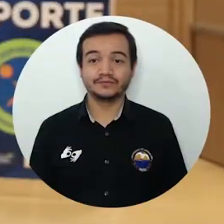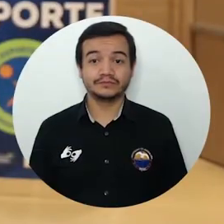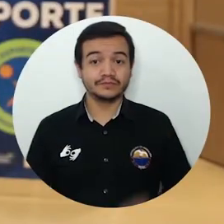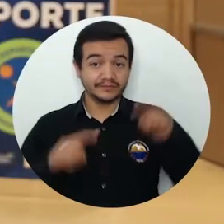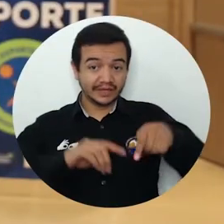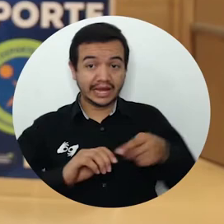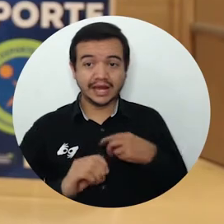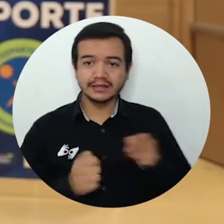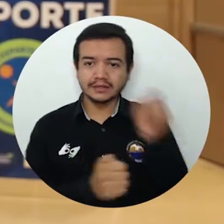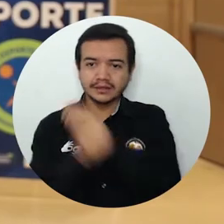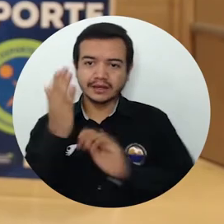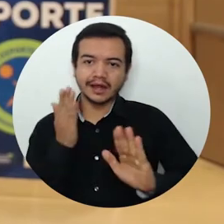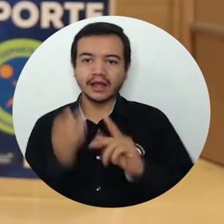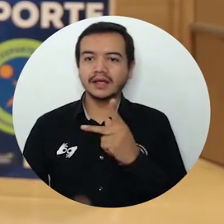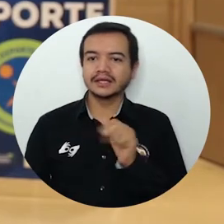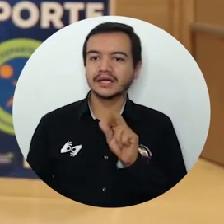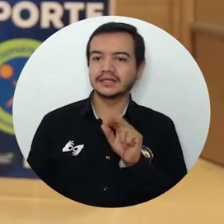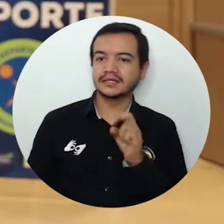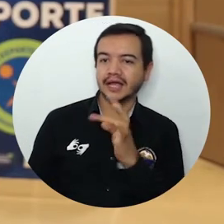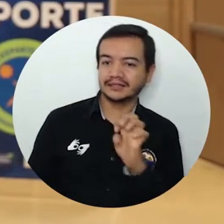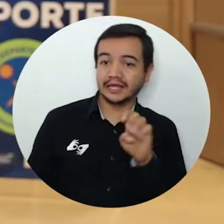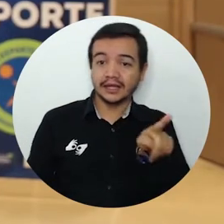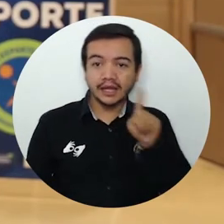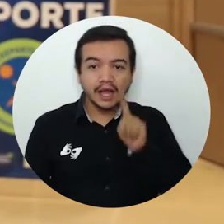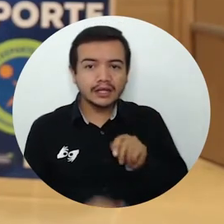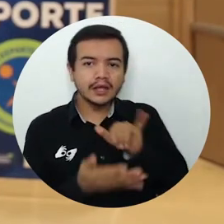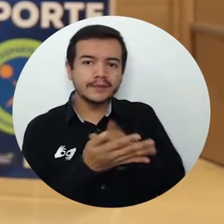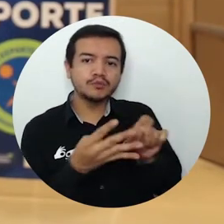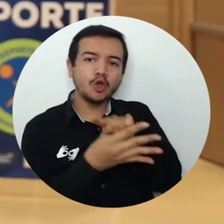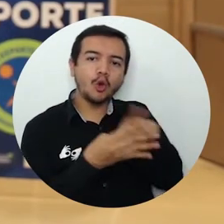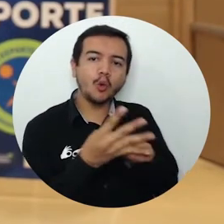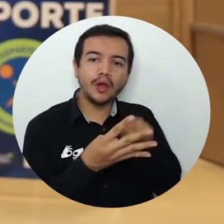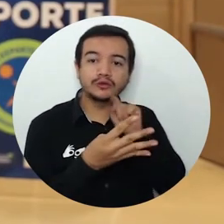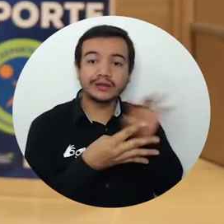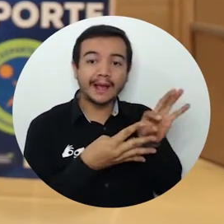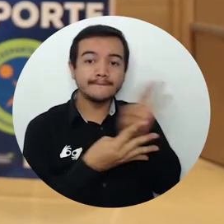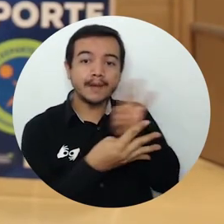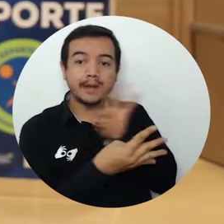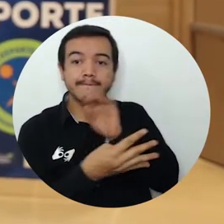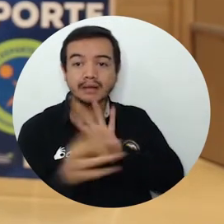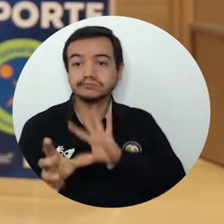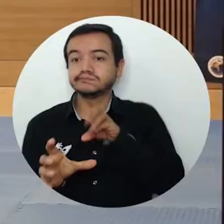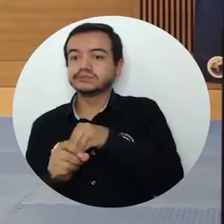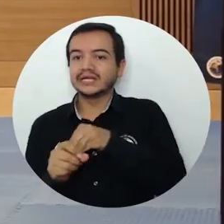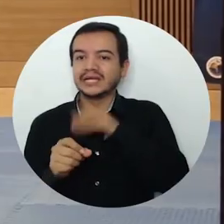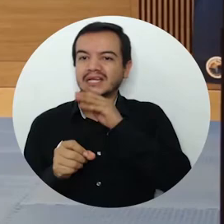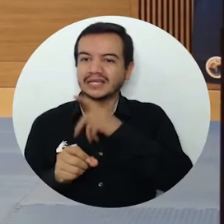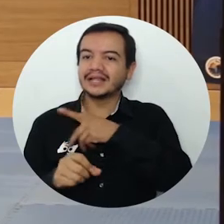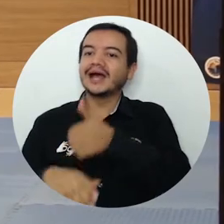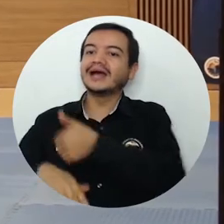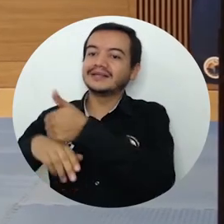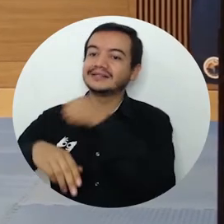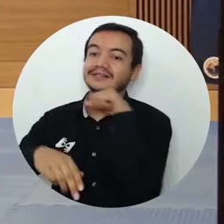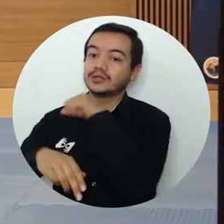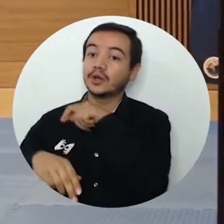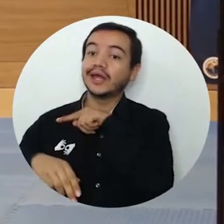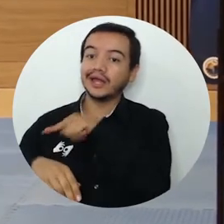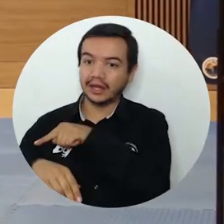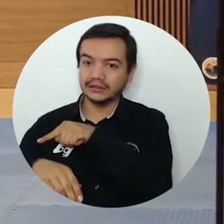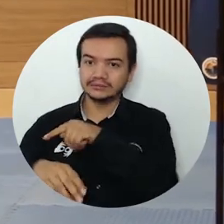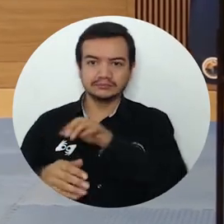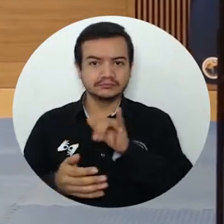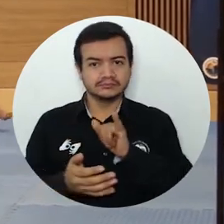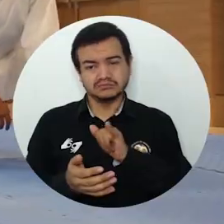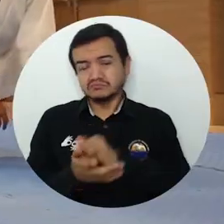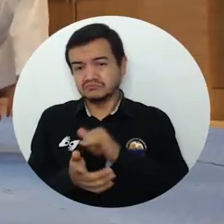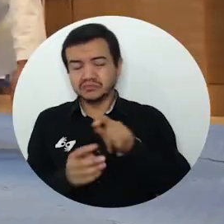Esta disciplina de Karate Do, pues una de las cuatro disciplinas implementadas por nuestro rector Pablo Vera Salazar, quien le ha